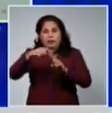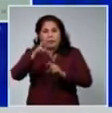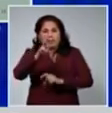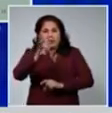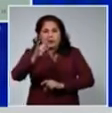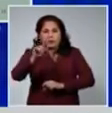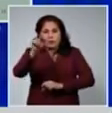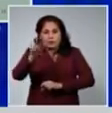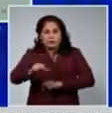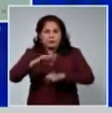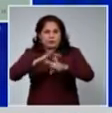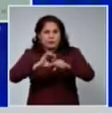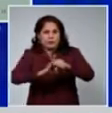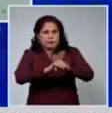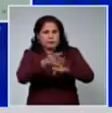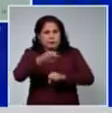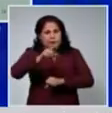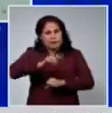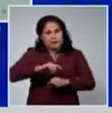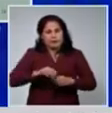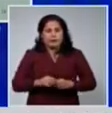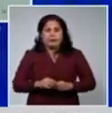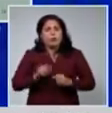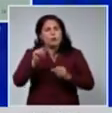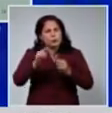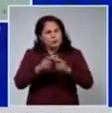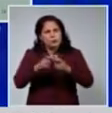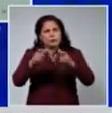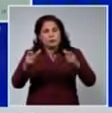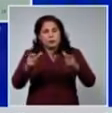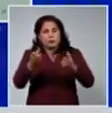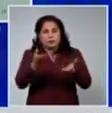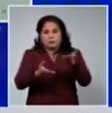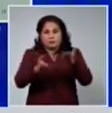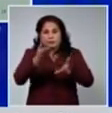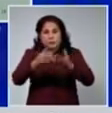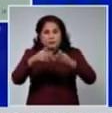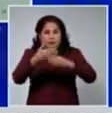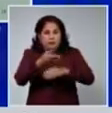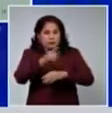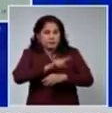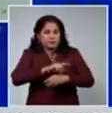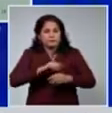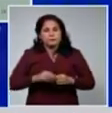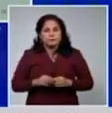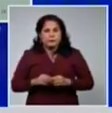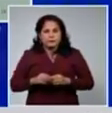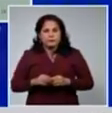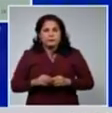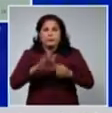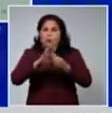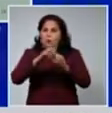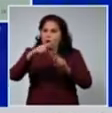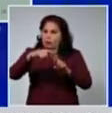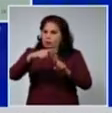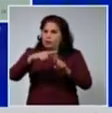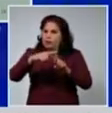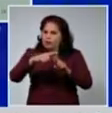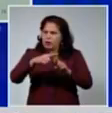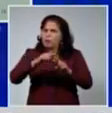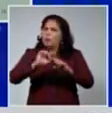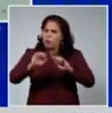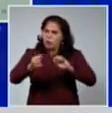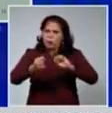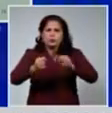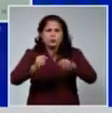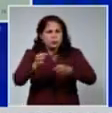casos en ustedes pueden haber un incremento en comparación pues durante muerte como siempre ha venido sucediendo municipio